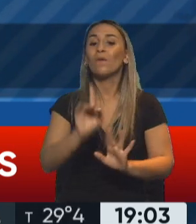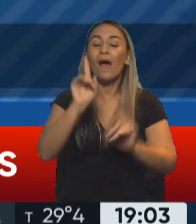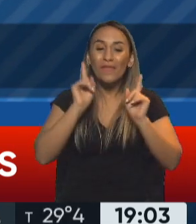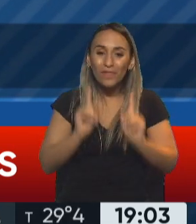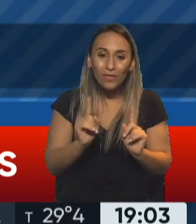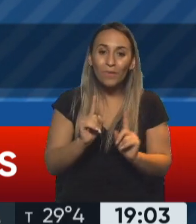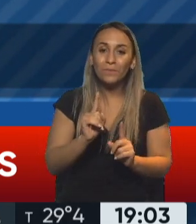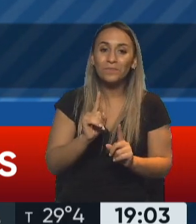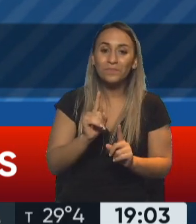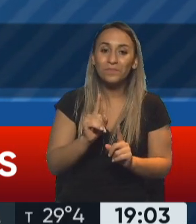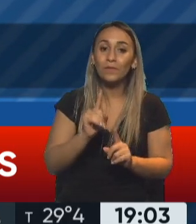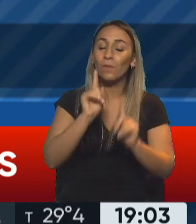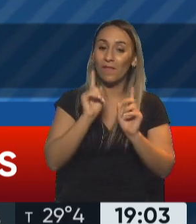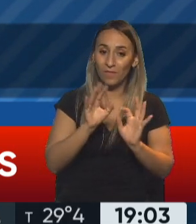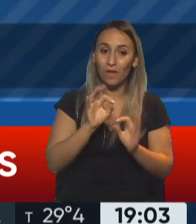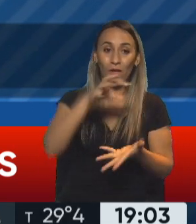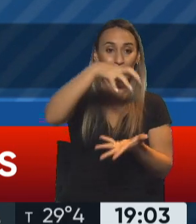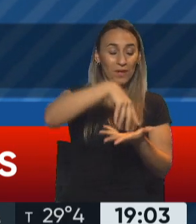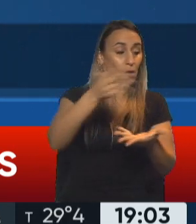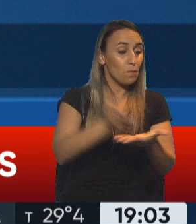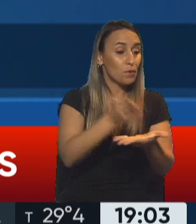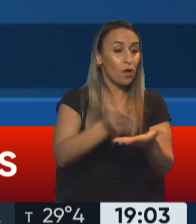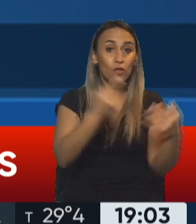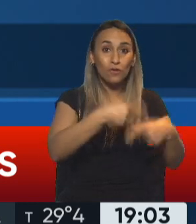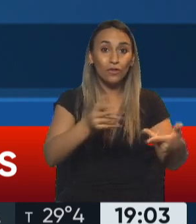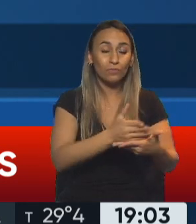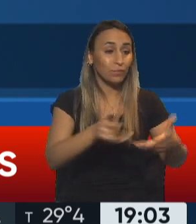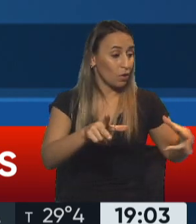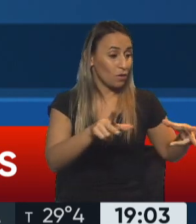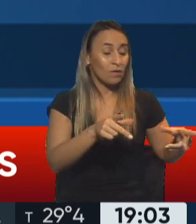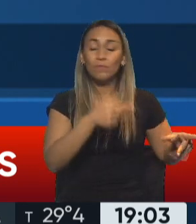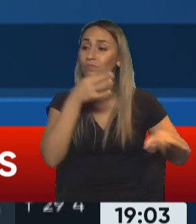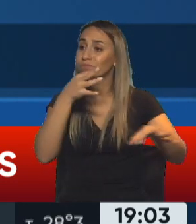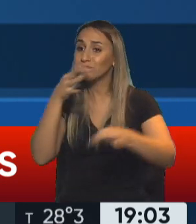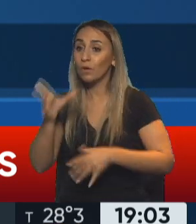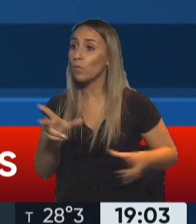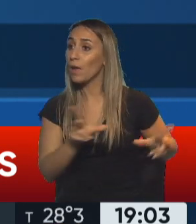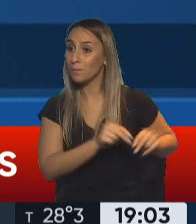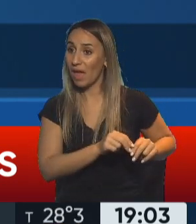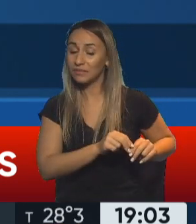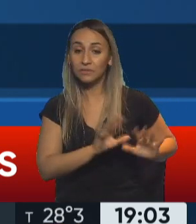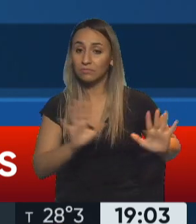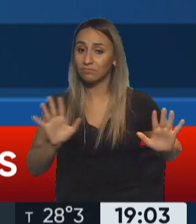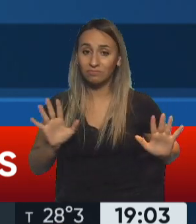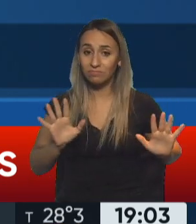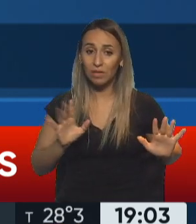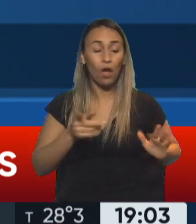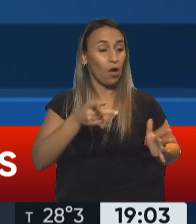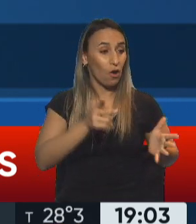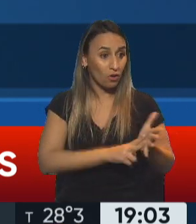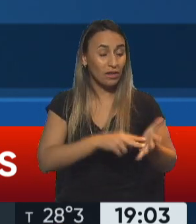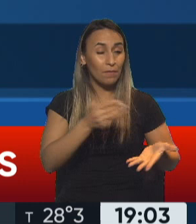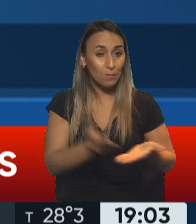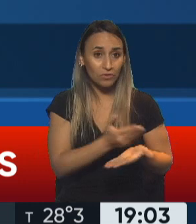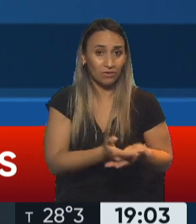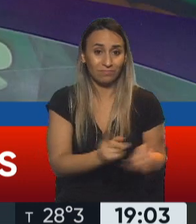determine al que ya lo tiene fabricado ese producto, si eso le provoca pérdida, no lo va a volver a fabricar, no